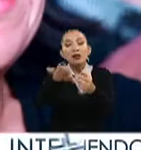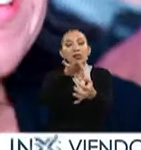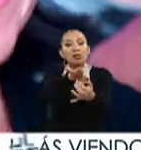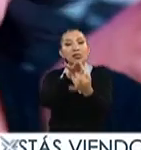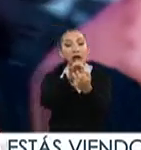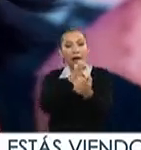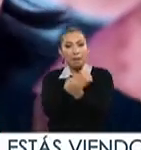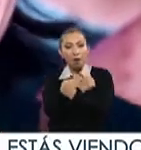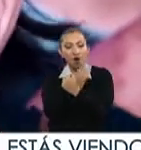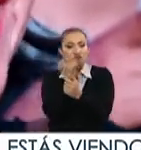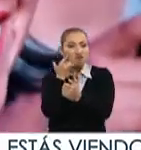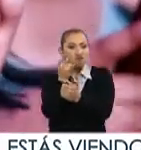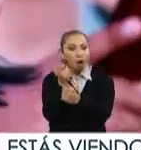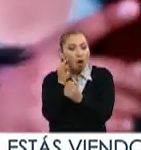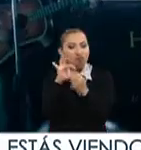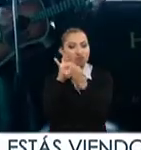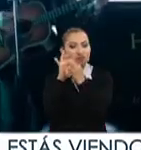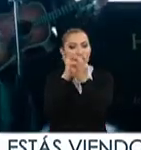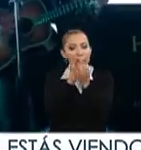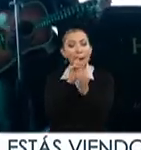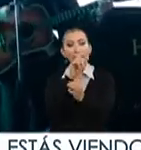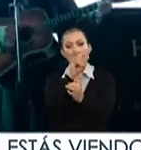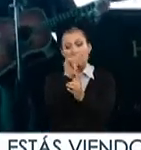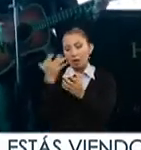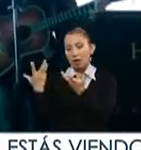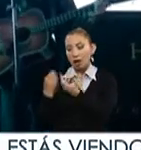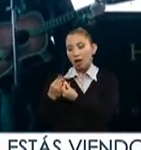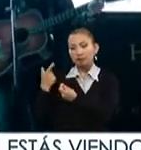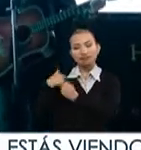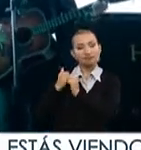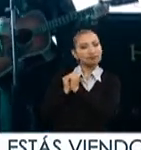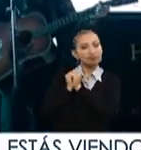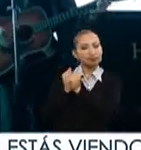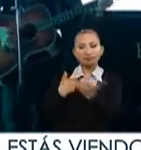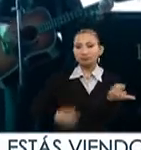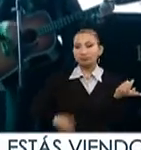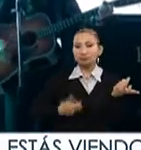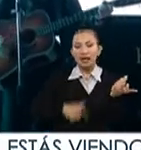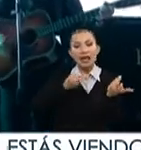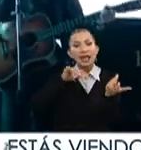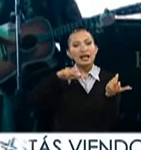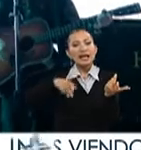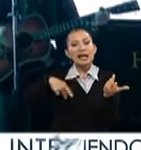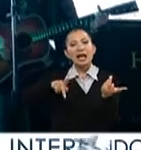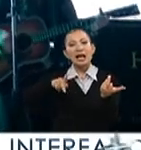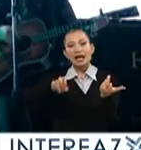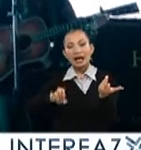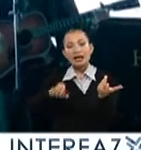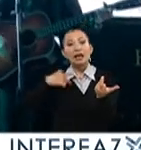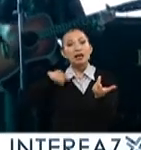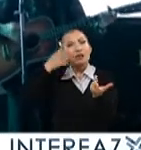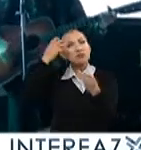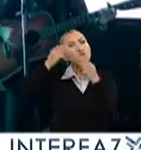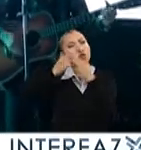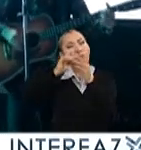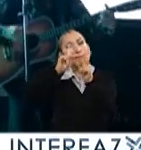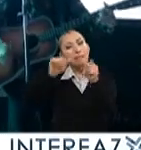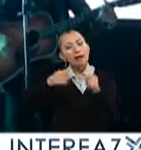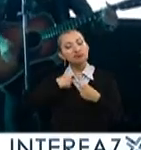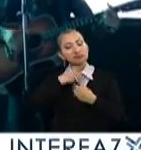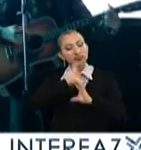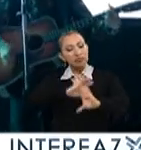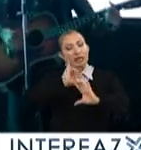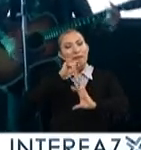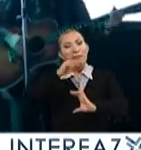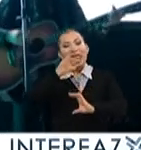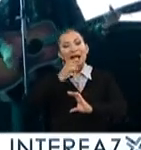personas, como amor, lucha o unión. Patti estuvo acompañada de su inseparable guitarrista Lenny Kaye, y juntos imaginaron un mundo de paz con la interpretación